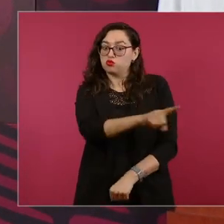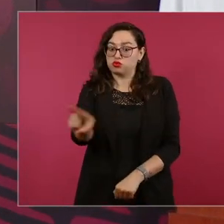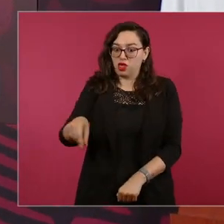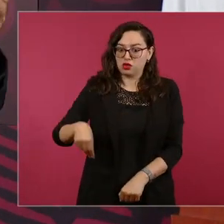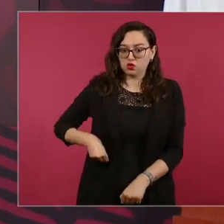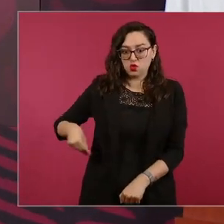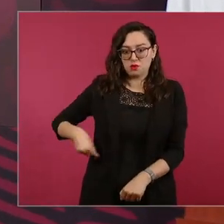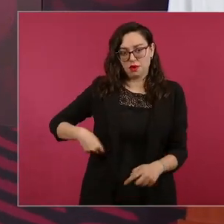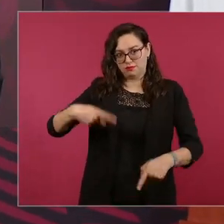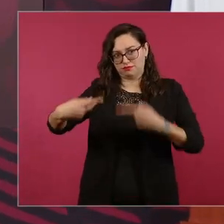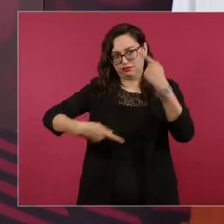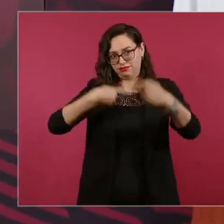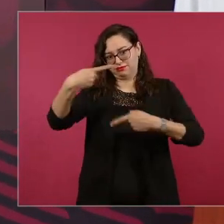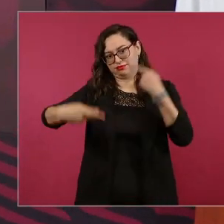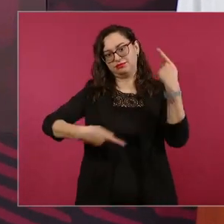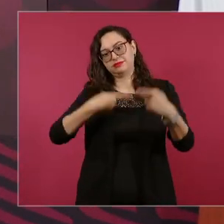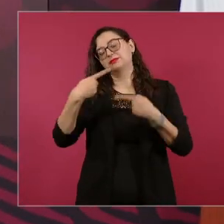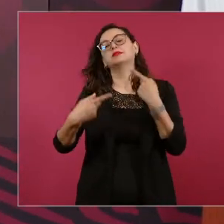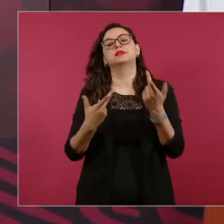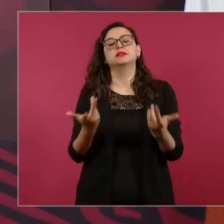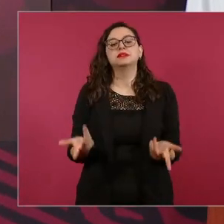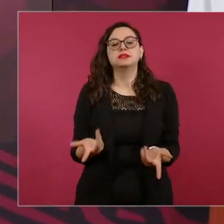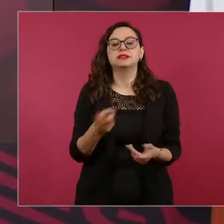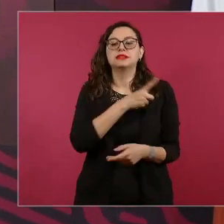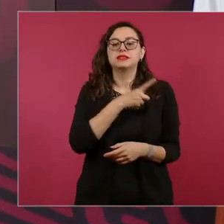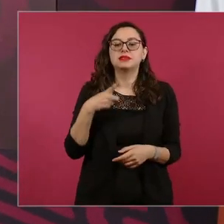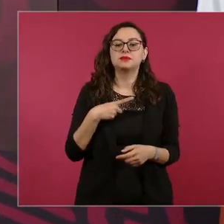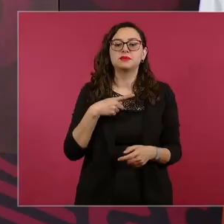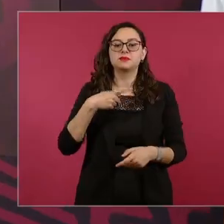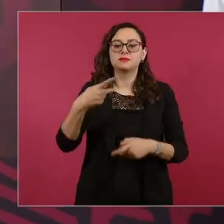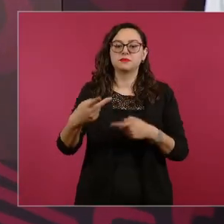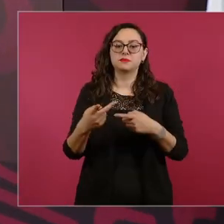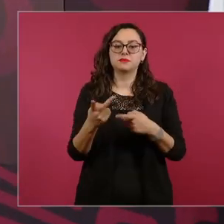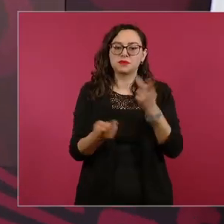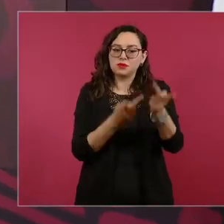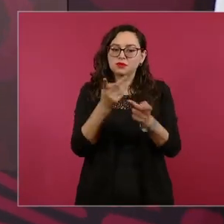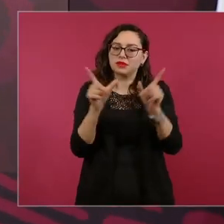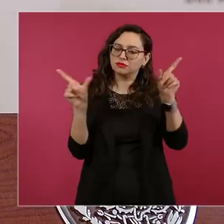ya háganla más corta,